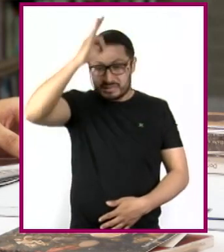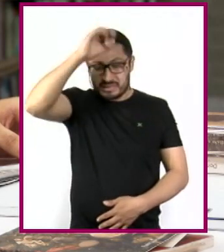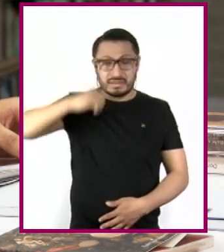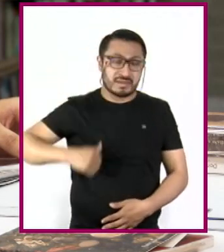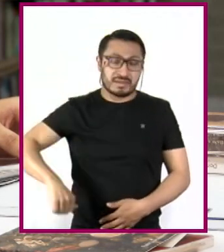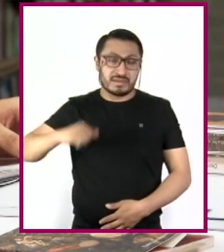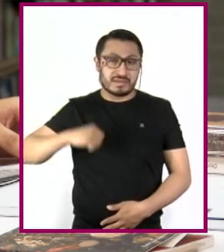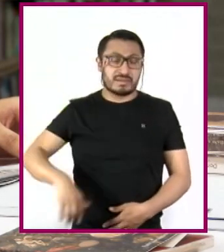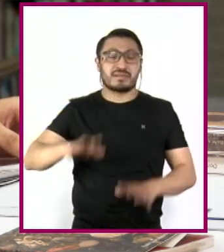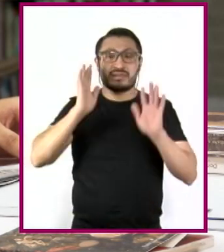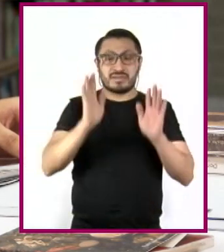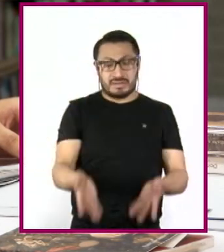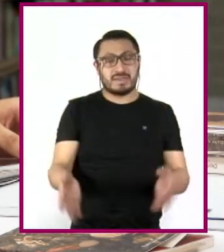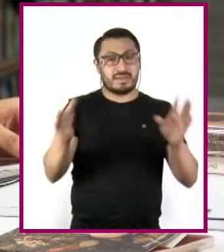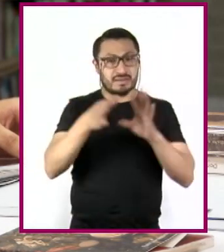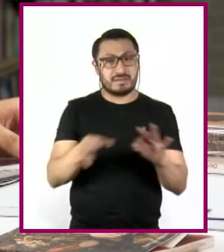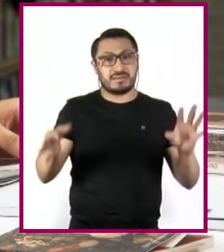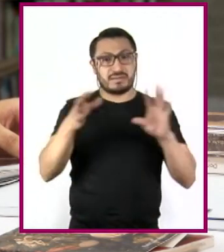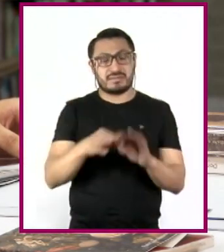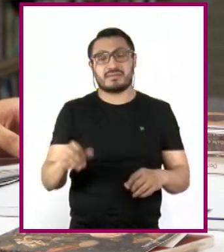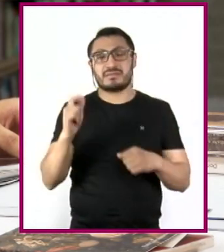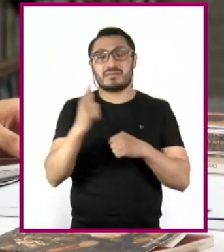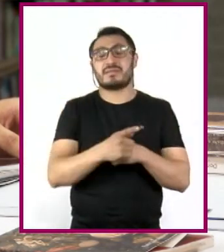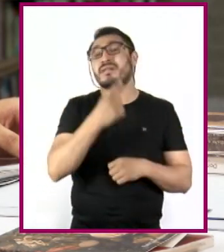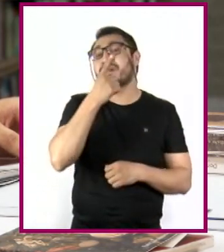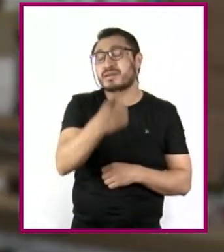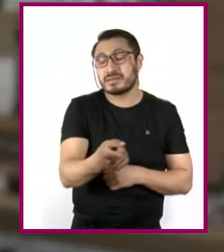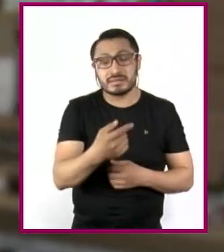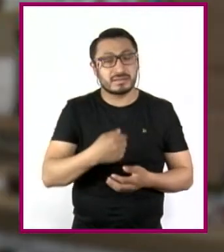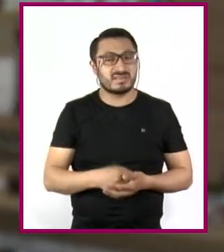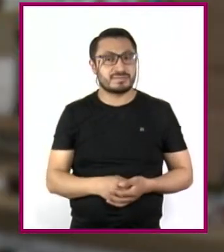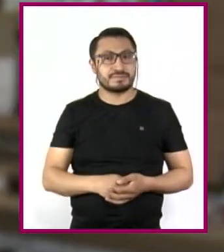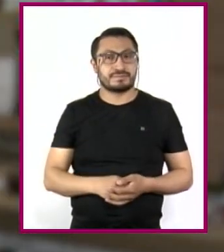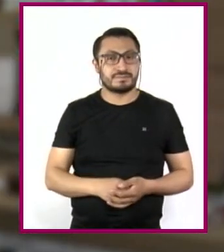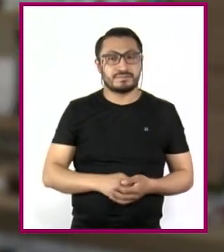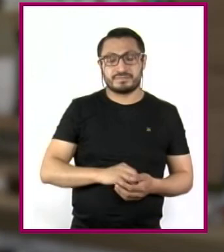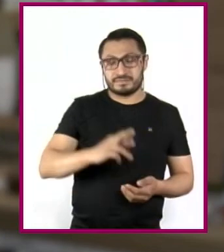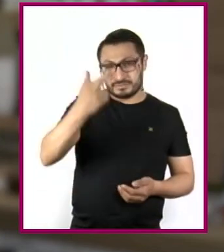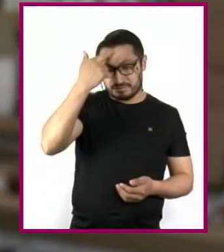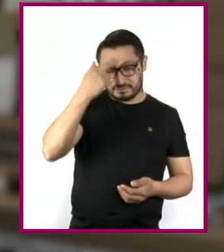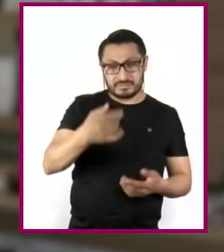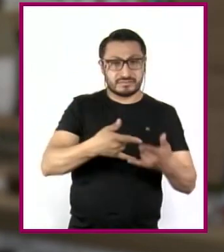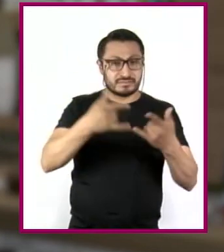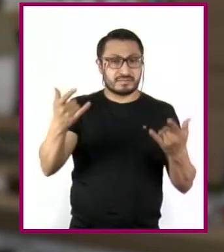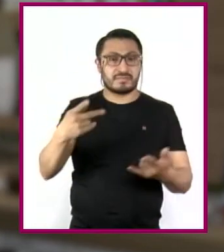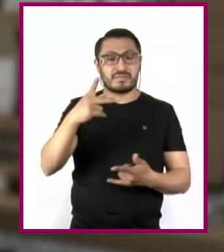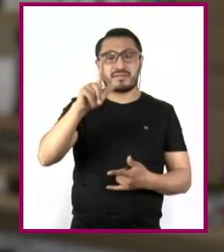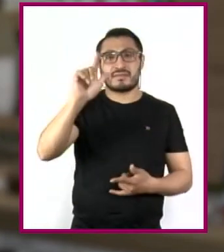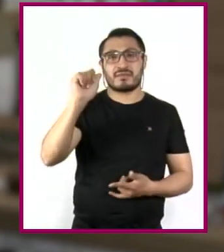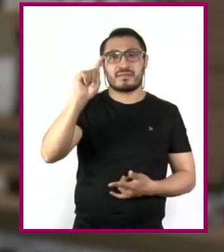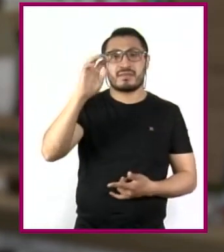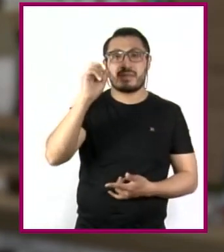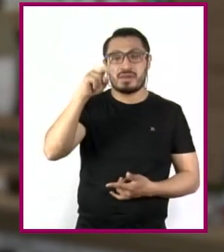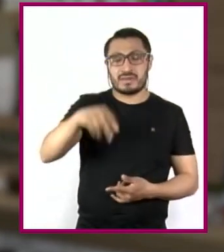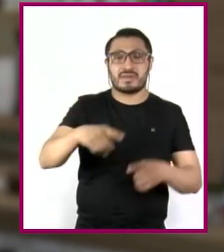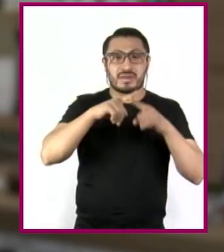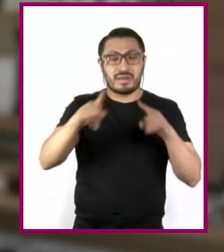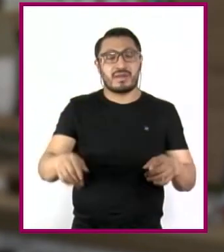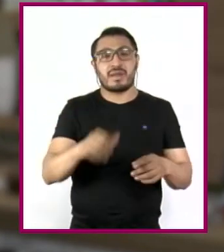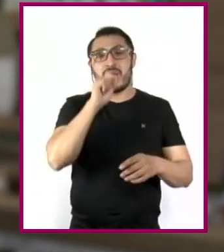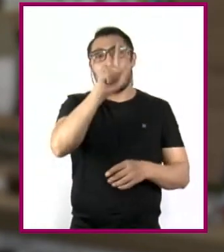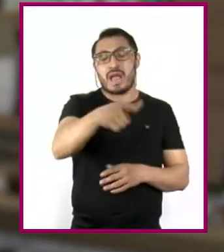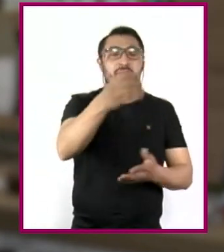las que hemos hablado en otras ocasiones tienen algo que decir sobre el alma. Recuerdo el mito de Platón, en el que se distinguían almas de